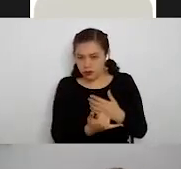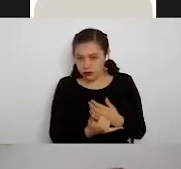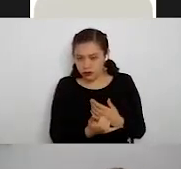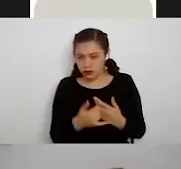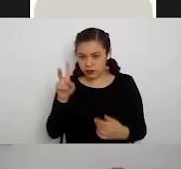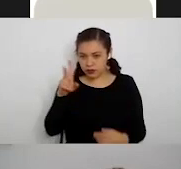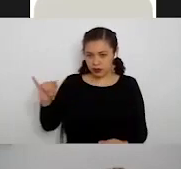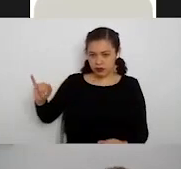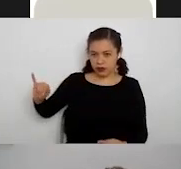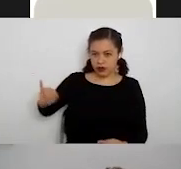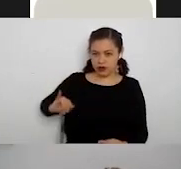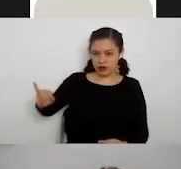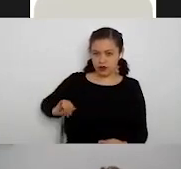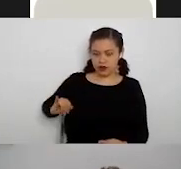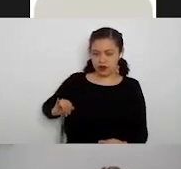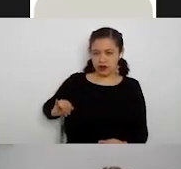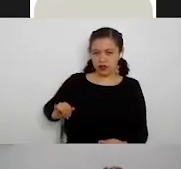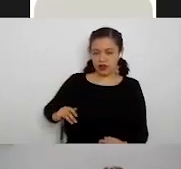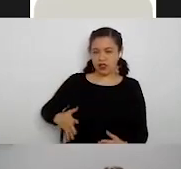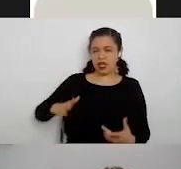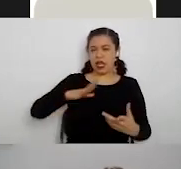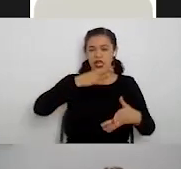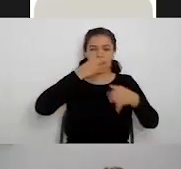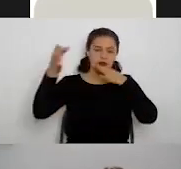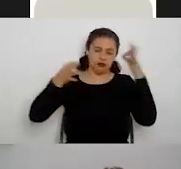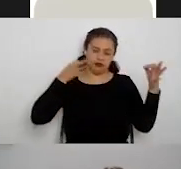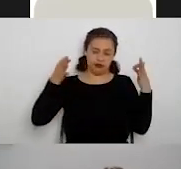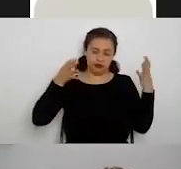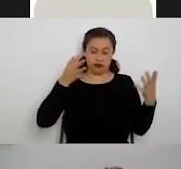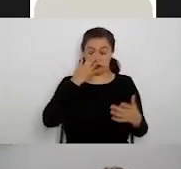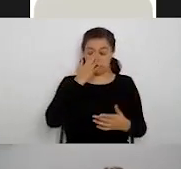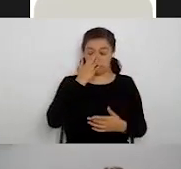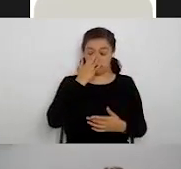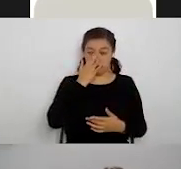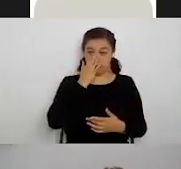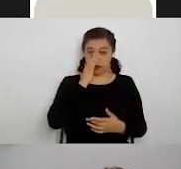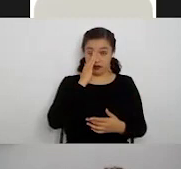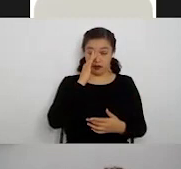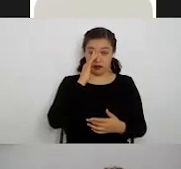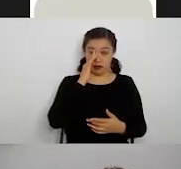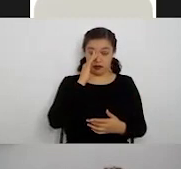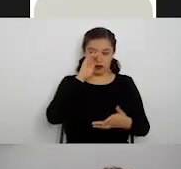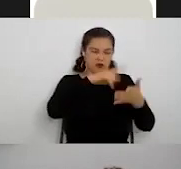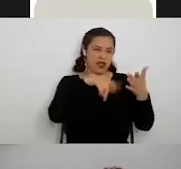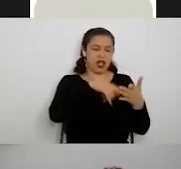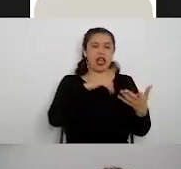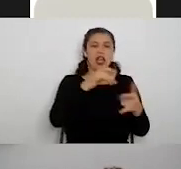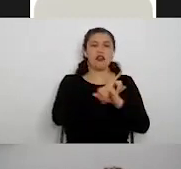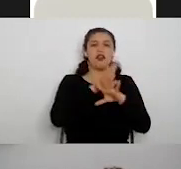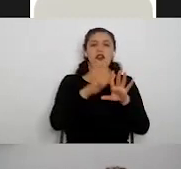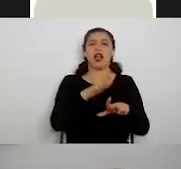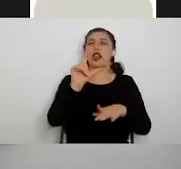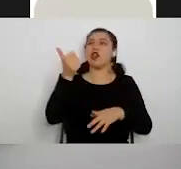y siempre lo desdeñan en los medios, pero que ahora, si se fijan, todos estos datos que salieron de inversión extranjera